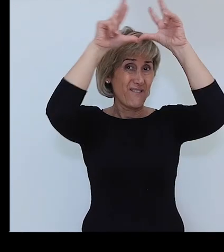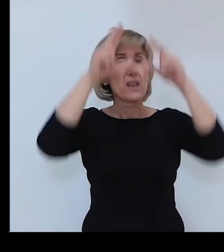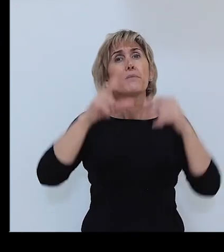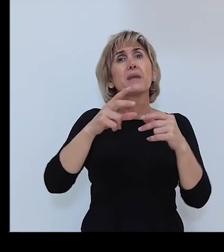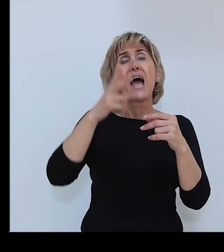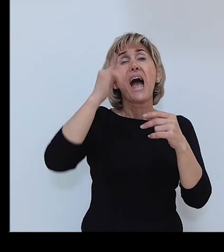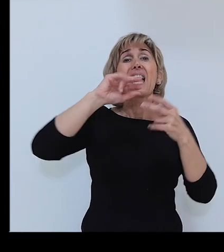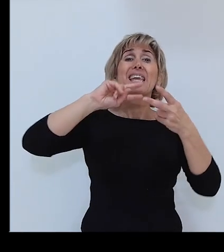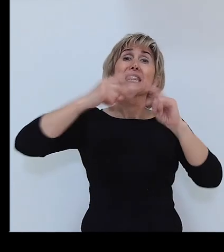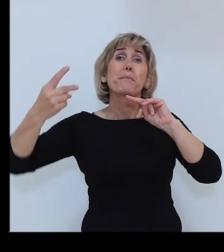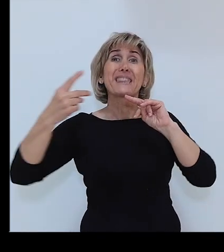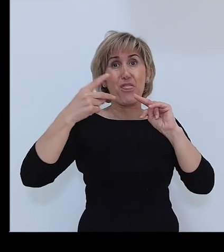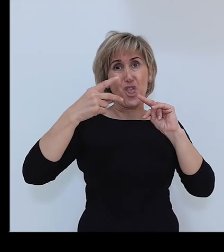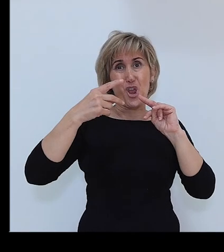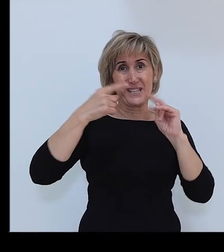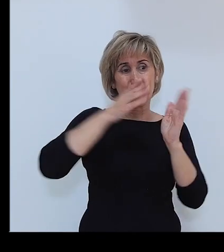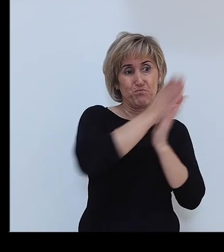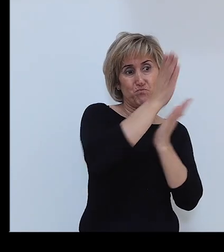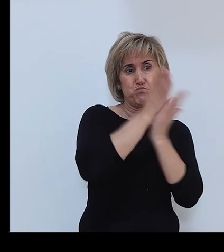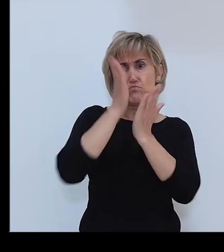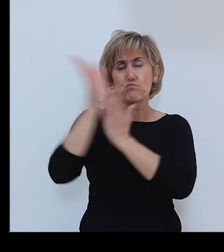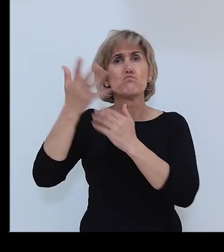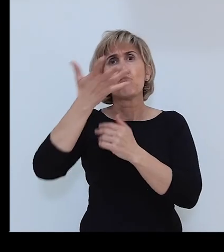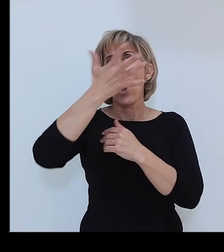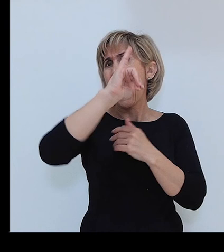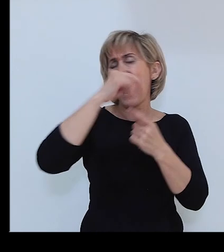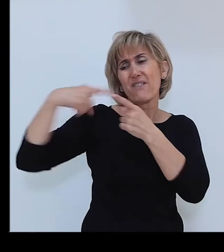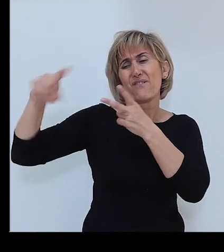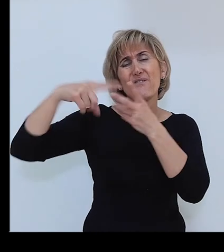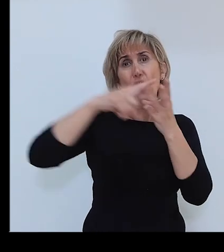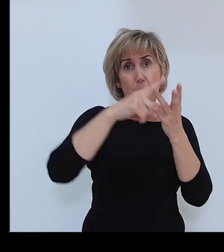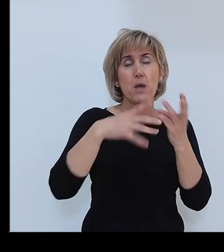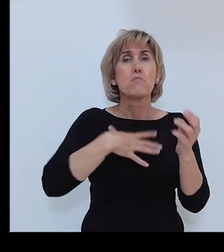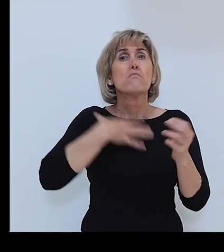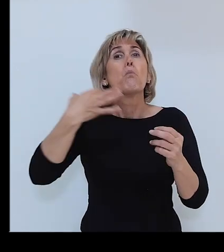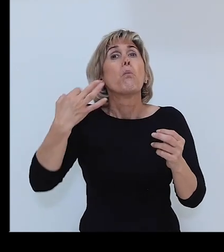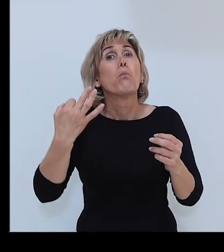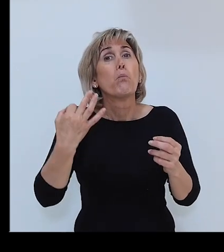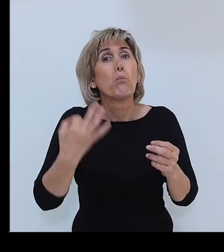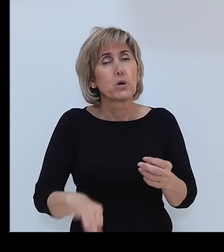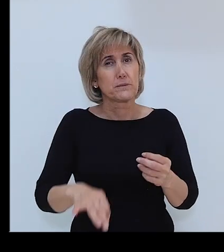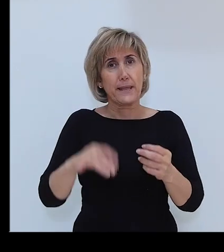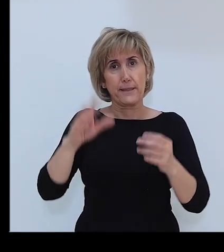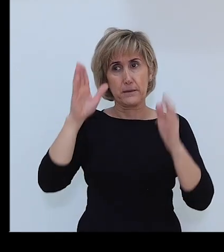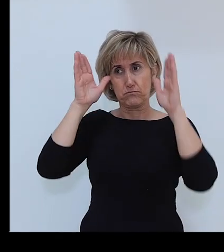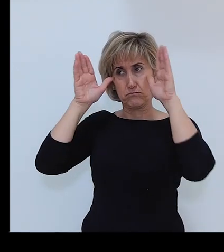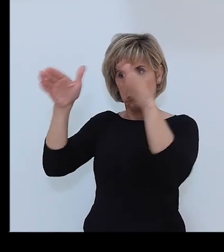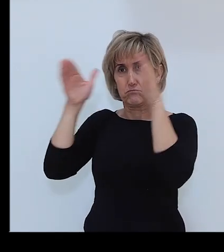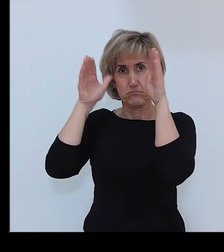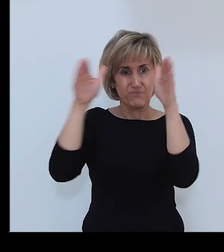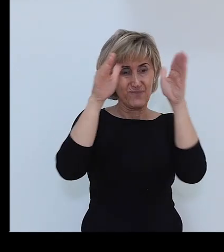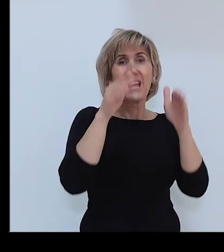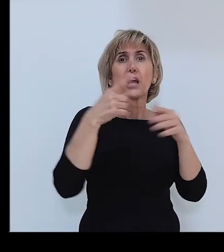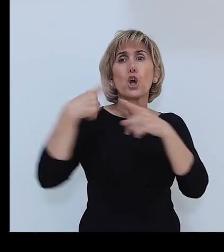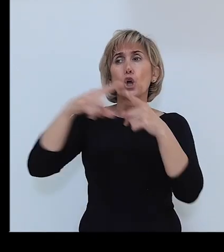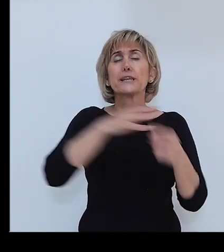el marxismo, hemos tenido el funcionalismo, hemos tenido la sociología feminista, hemos tenido el interpretacionismo. Desde primera